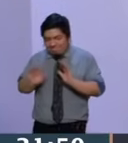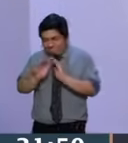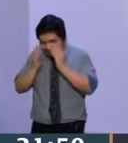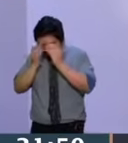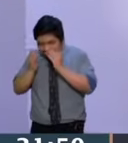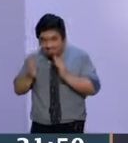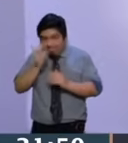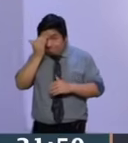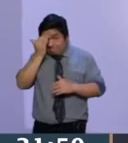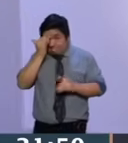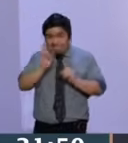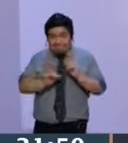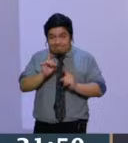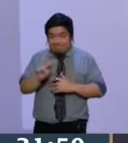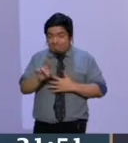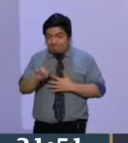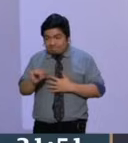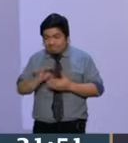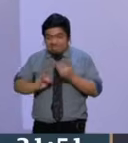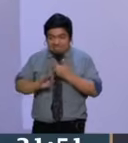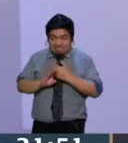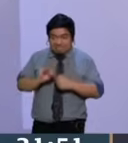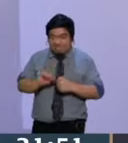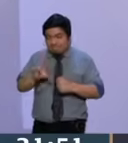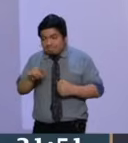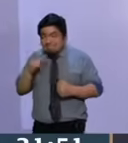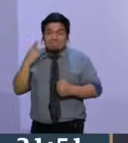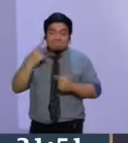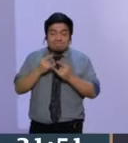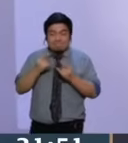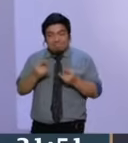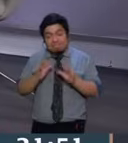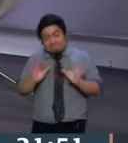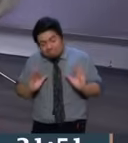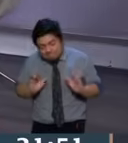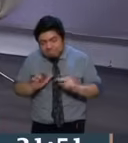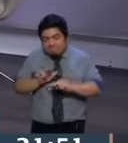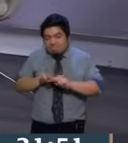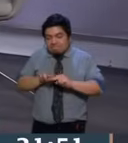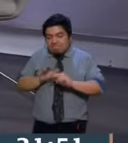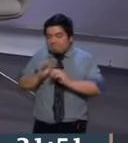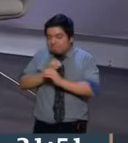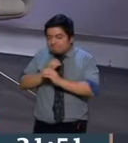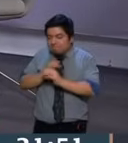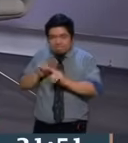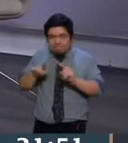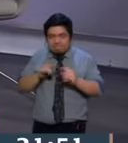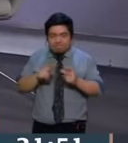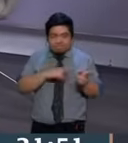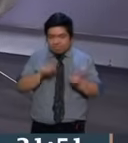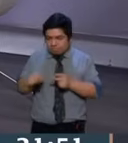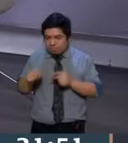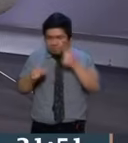alguien nos está viendo y tiene dudas de si el PRI nos hizo o no nos hizo daño políticamente e históricamente, pues podemos sentarnos ya a tomar un café. En el caso